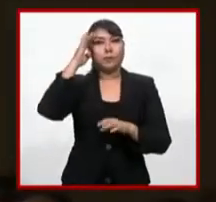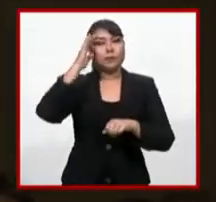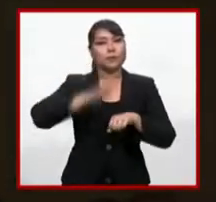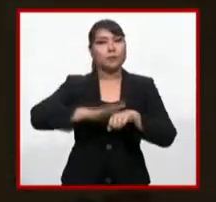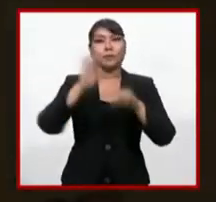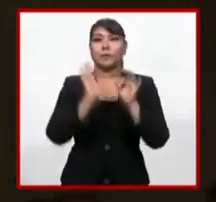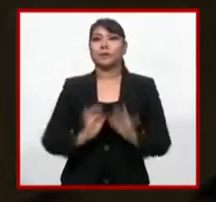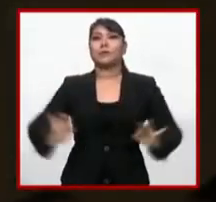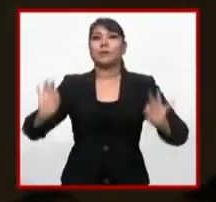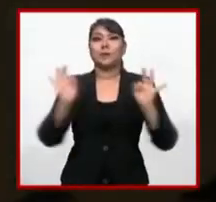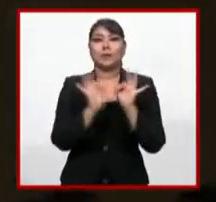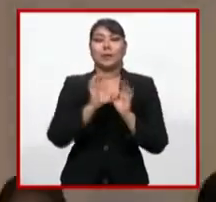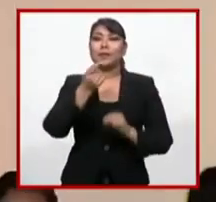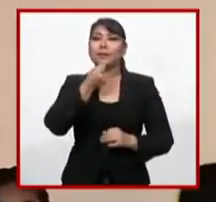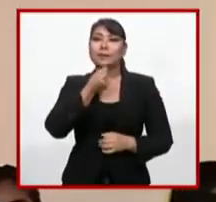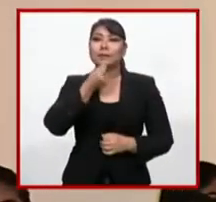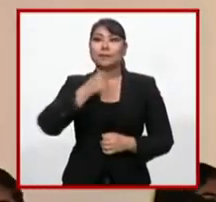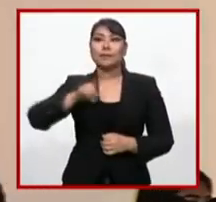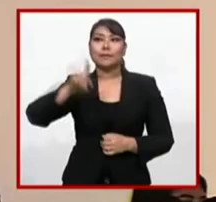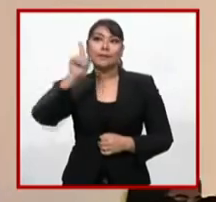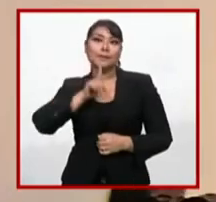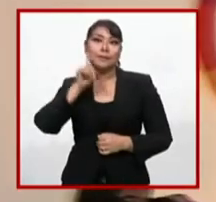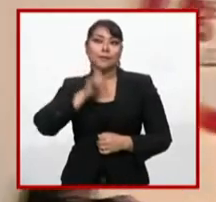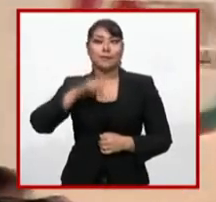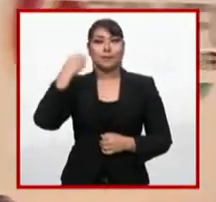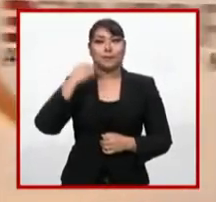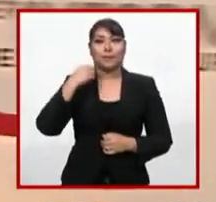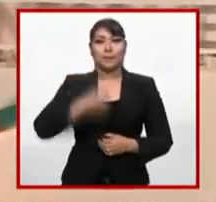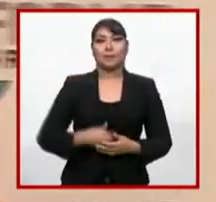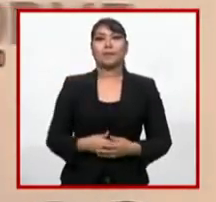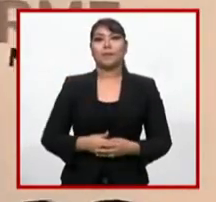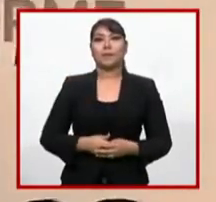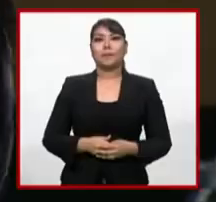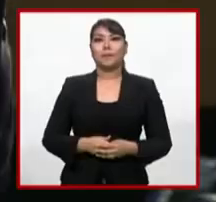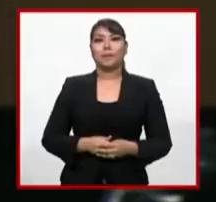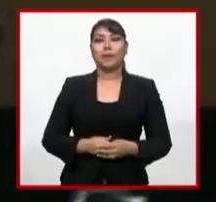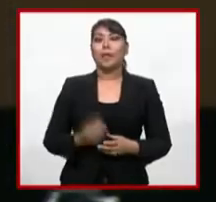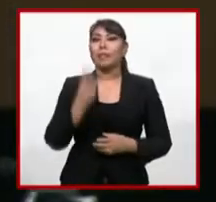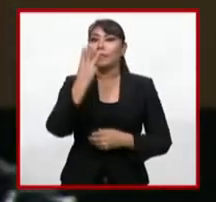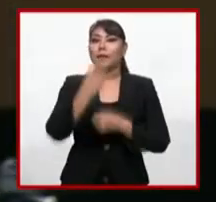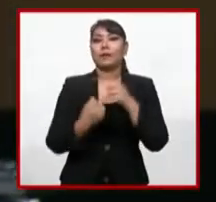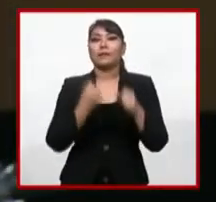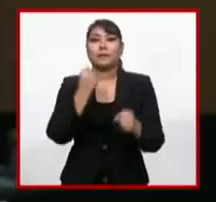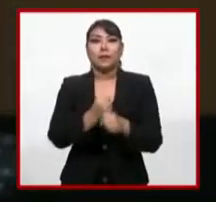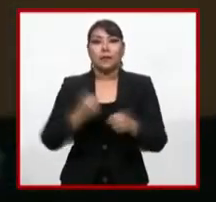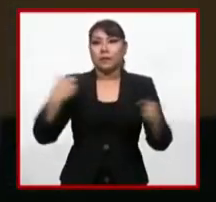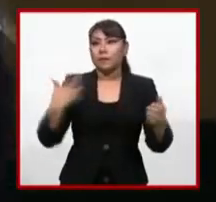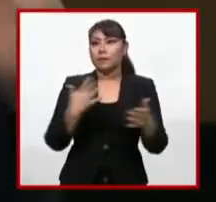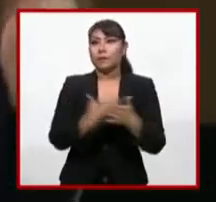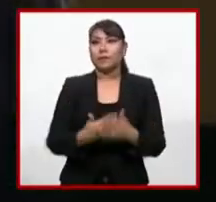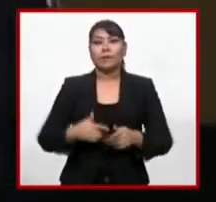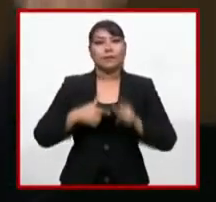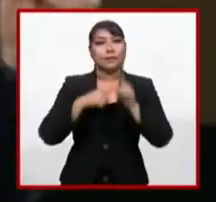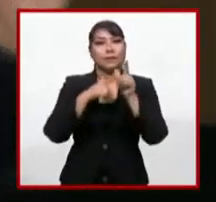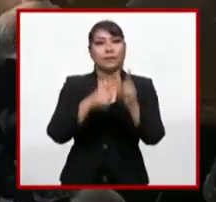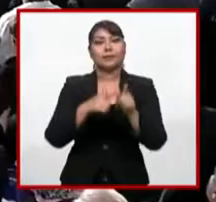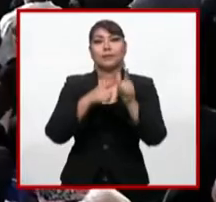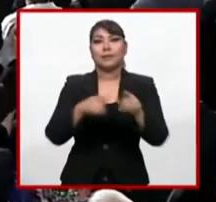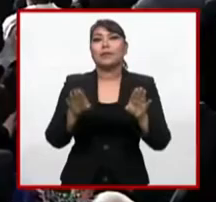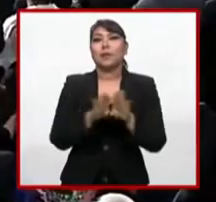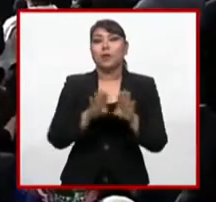niñas y los niños de Oaxaca. Durante mis 3 años han sido el mayor número de días de